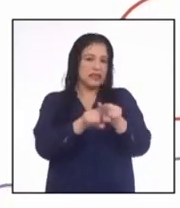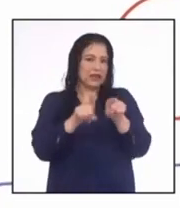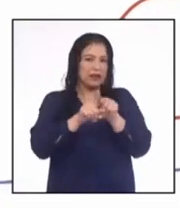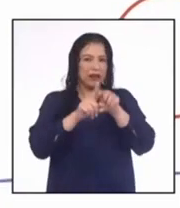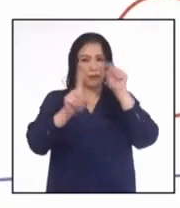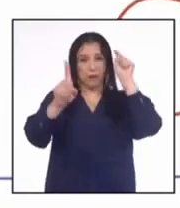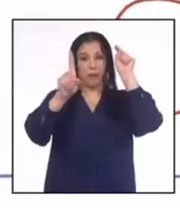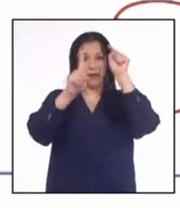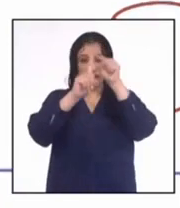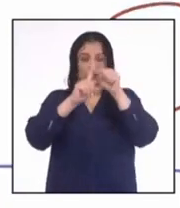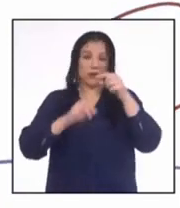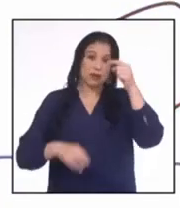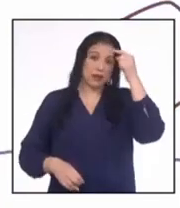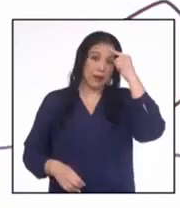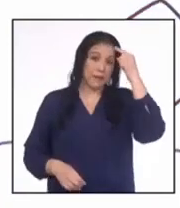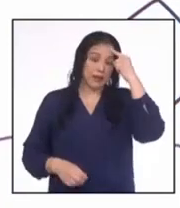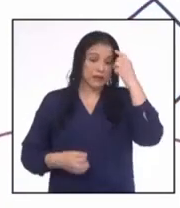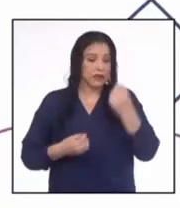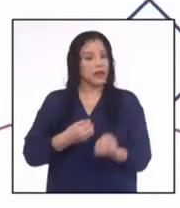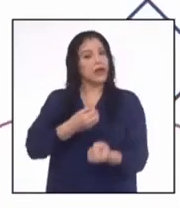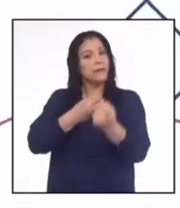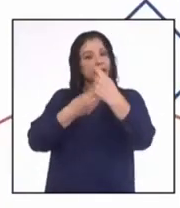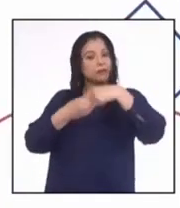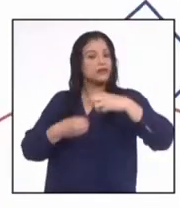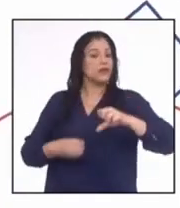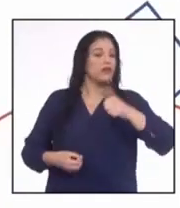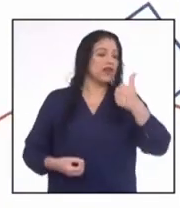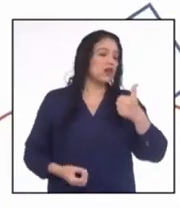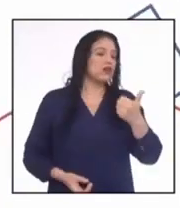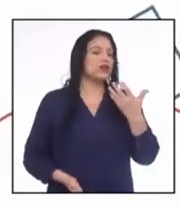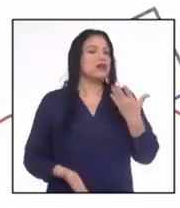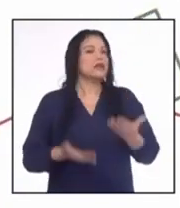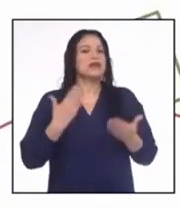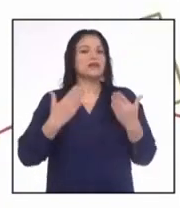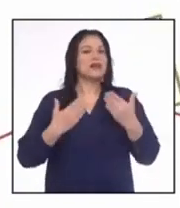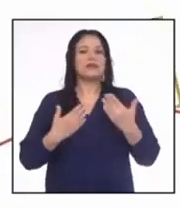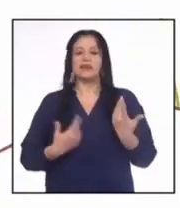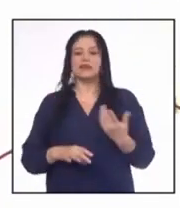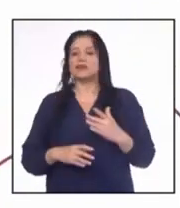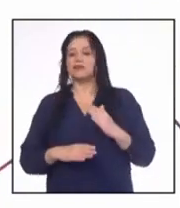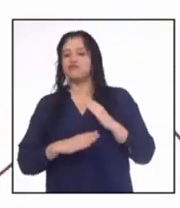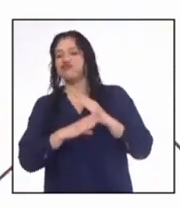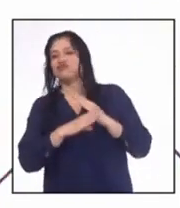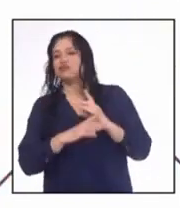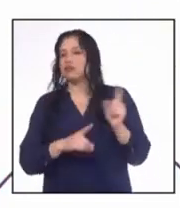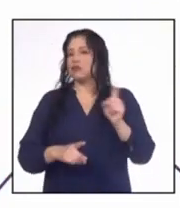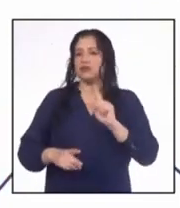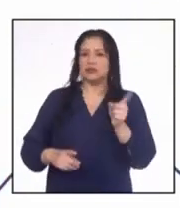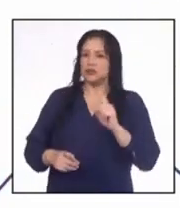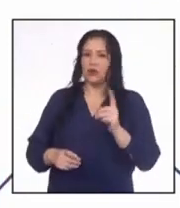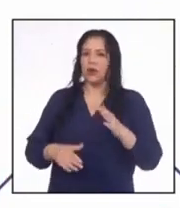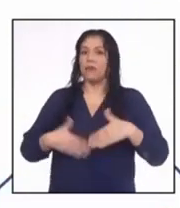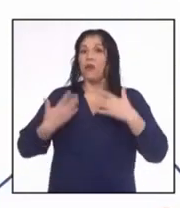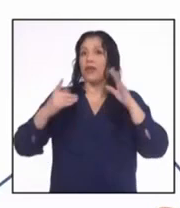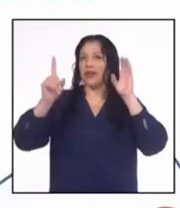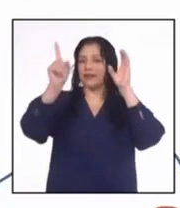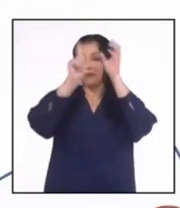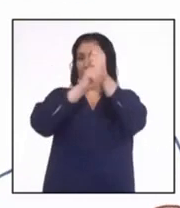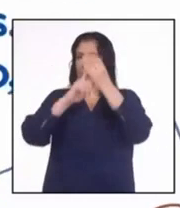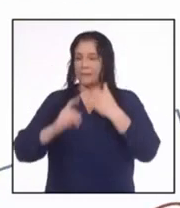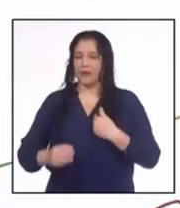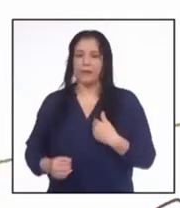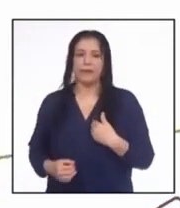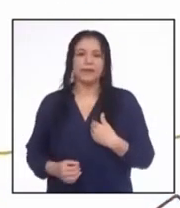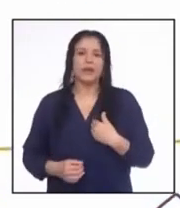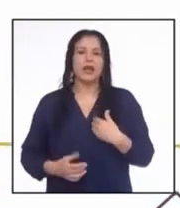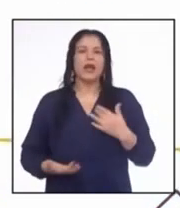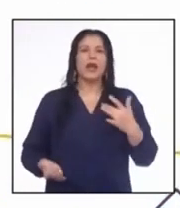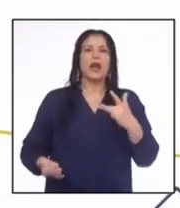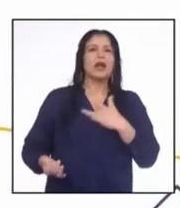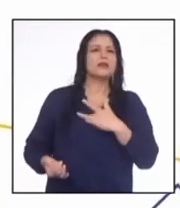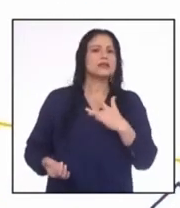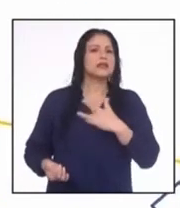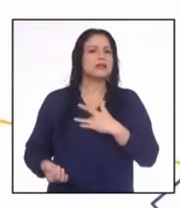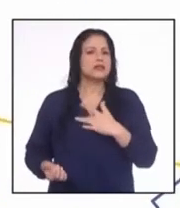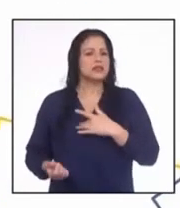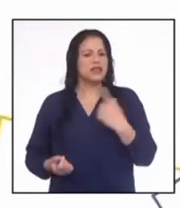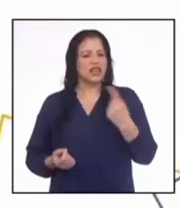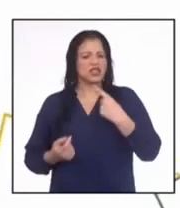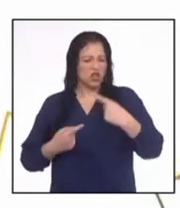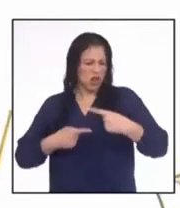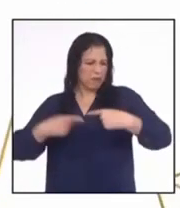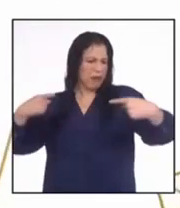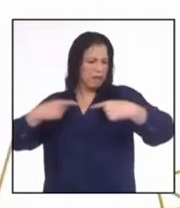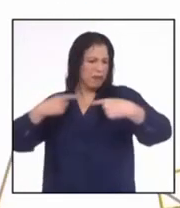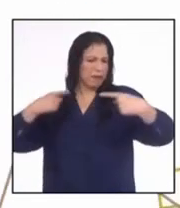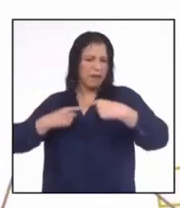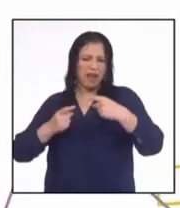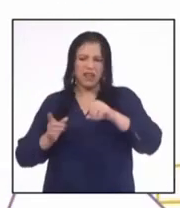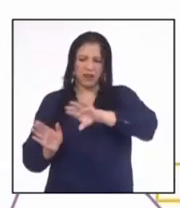que consideran que la participación del otro se interpone en la consecución de su objetivo. La sensación de que solo enfrentándose